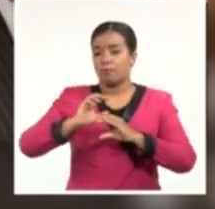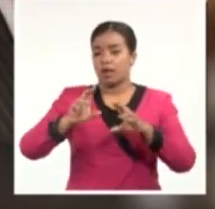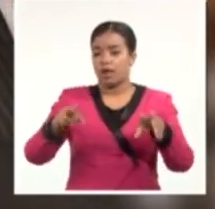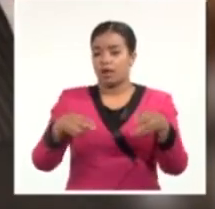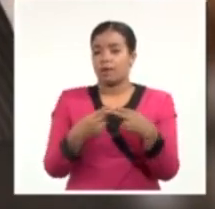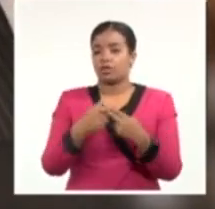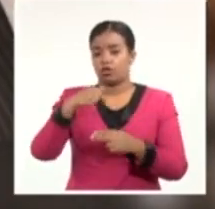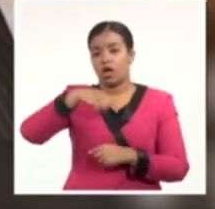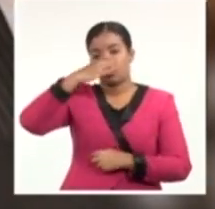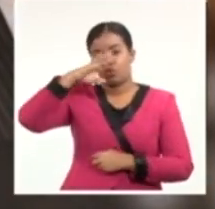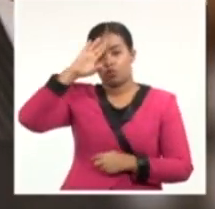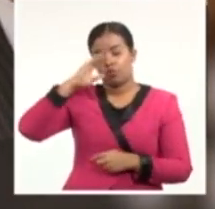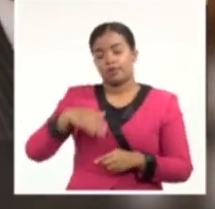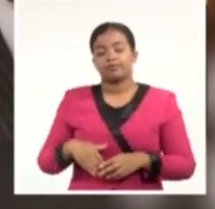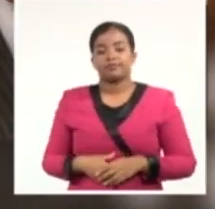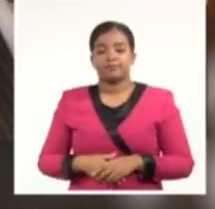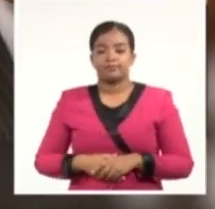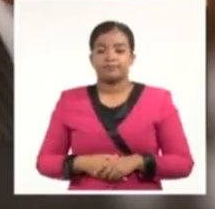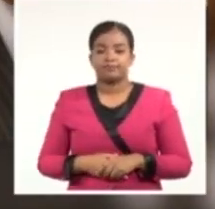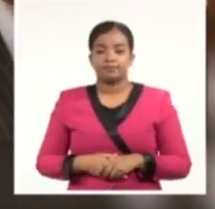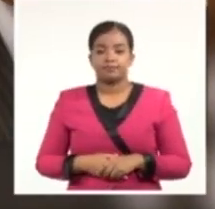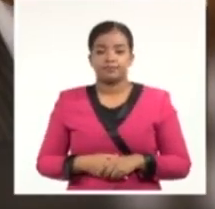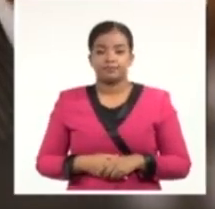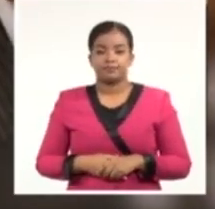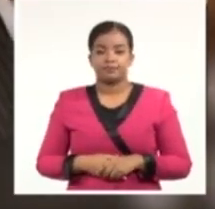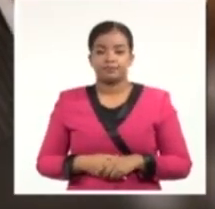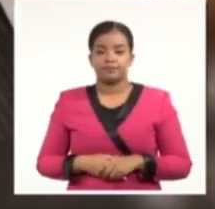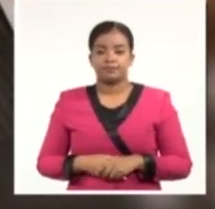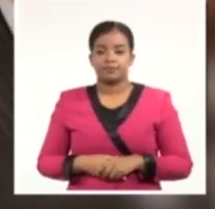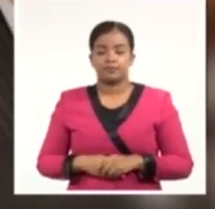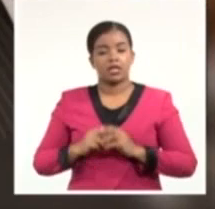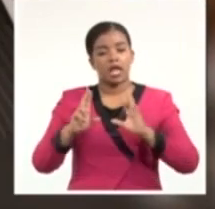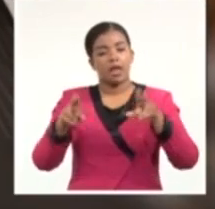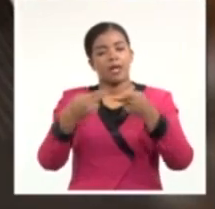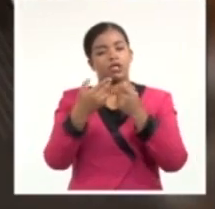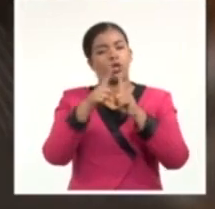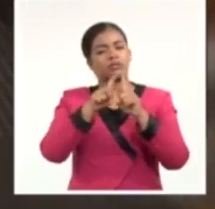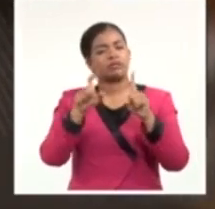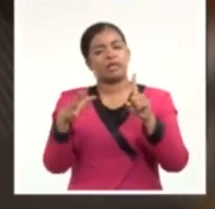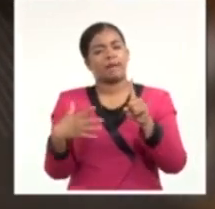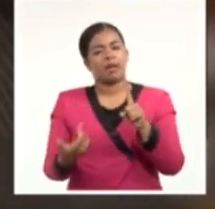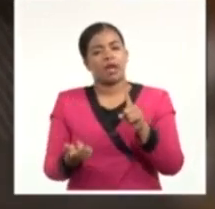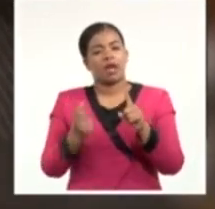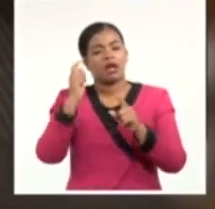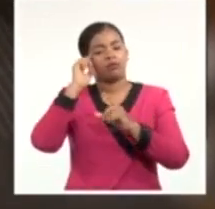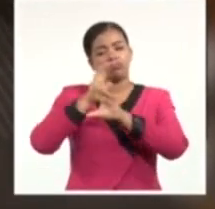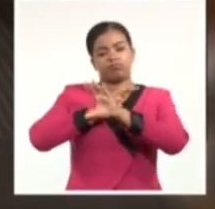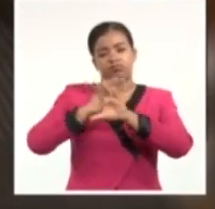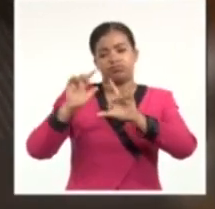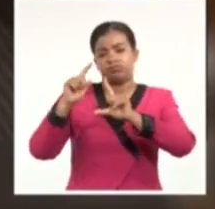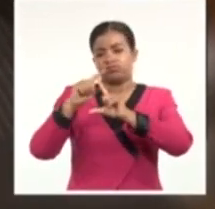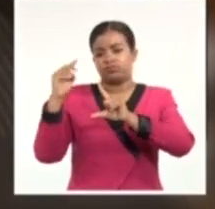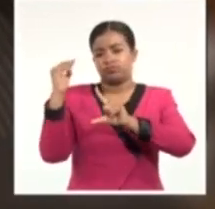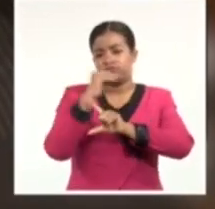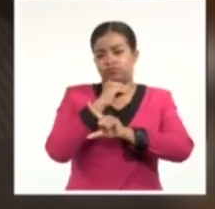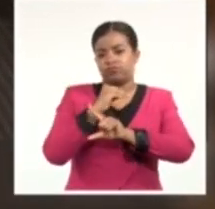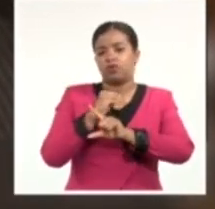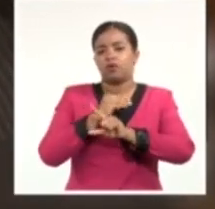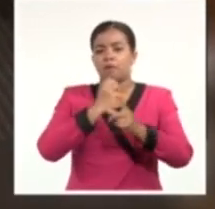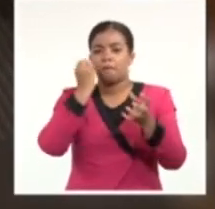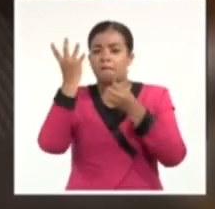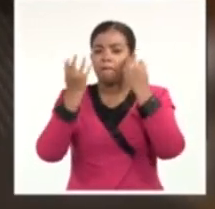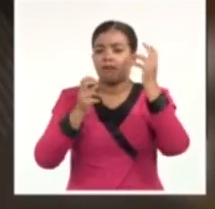en nuestro país, relacionado con los temas de ciencia, tecnología e innovación,